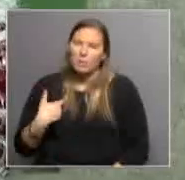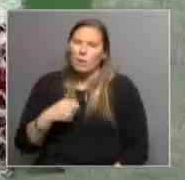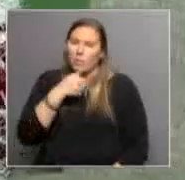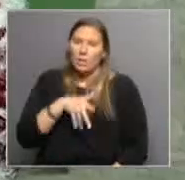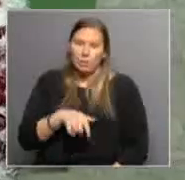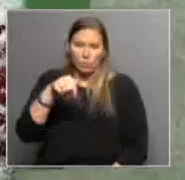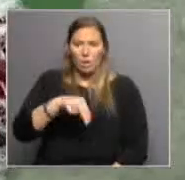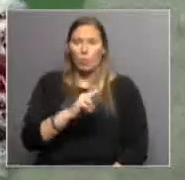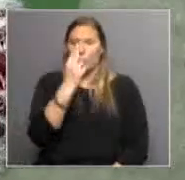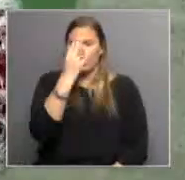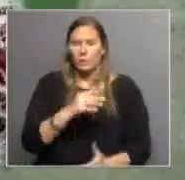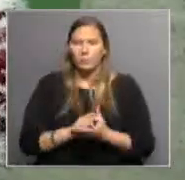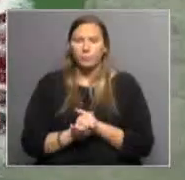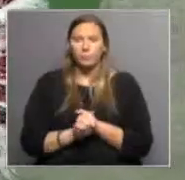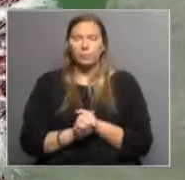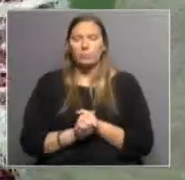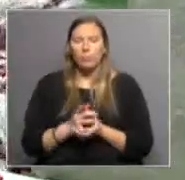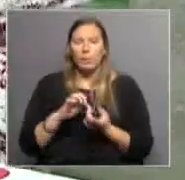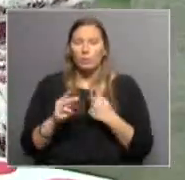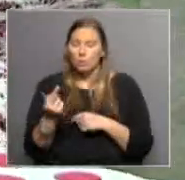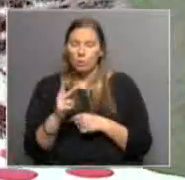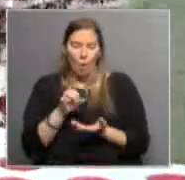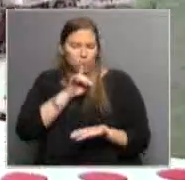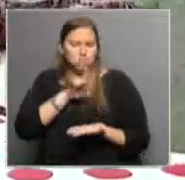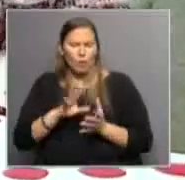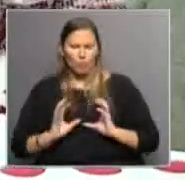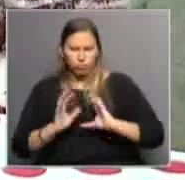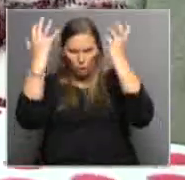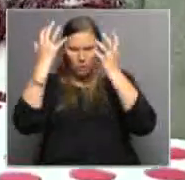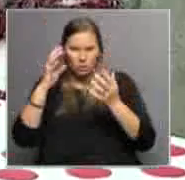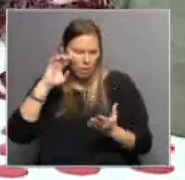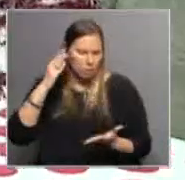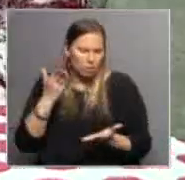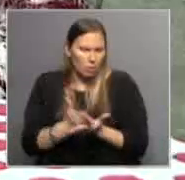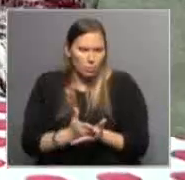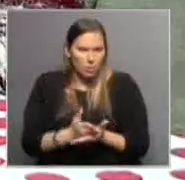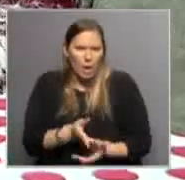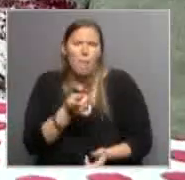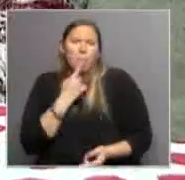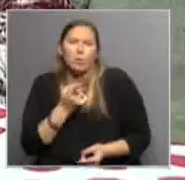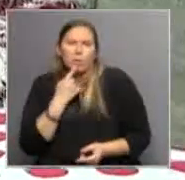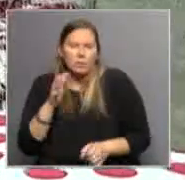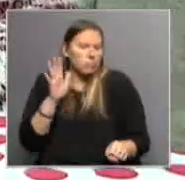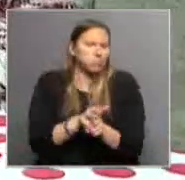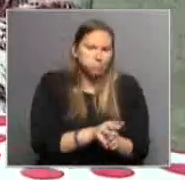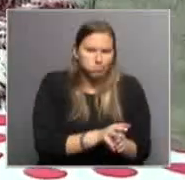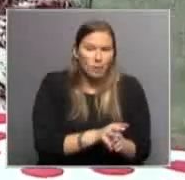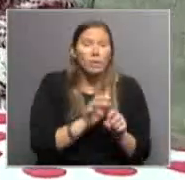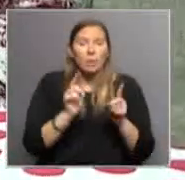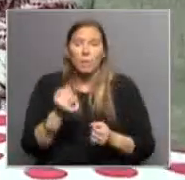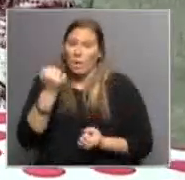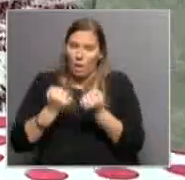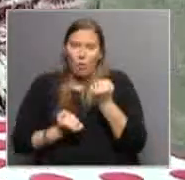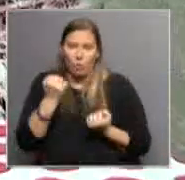este país. Hubo una mezcla entonces de las dos cosas, la expulsión violenta por parte de la dictadura, una intervención política represiva, y la